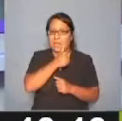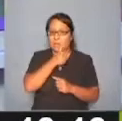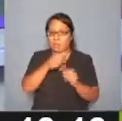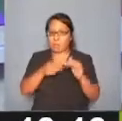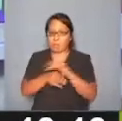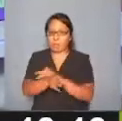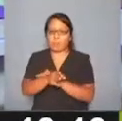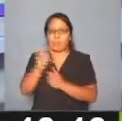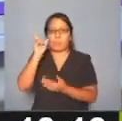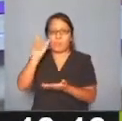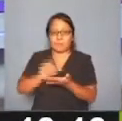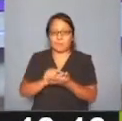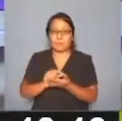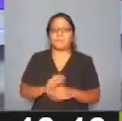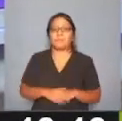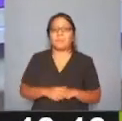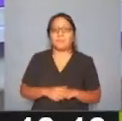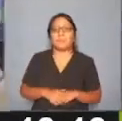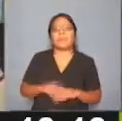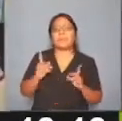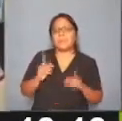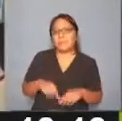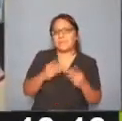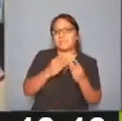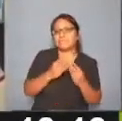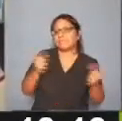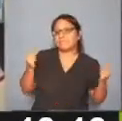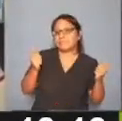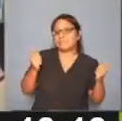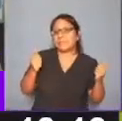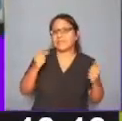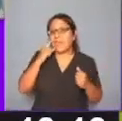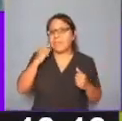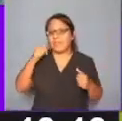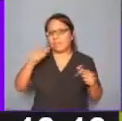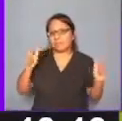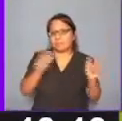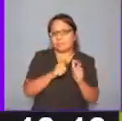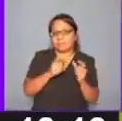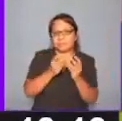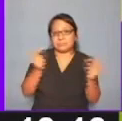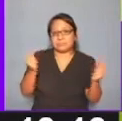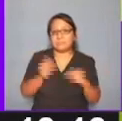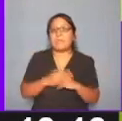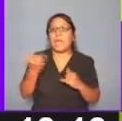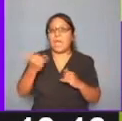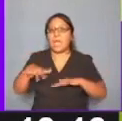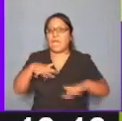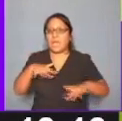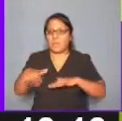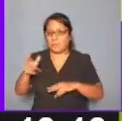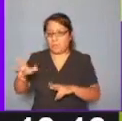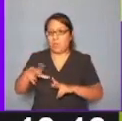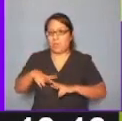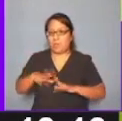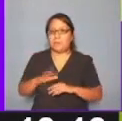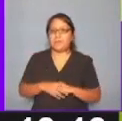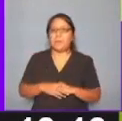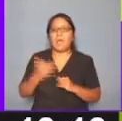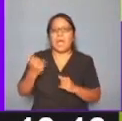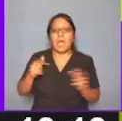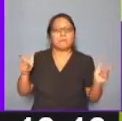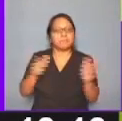de la provincia, en lo que también es el desenlace de la jornada de hoy, teniendo en cuenta que hubo actividad, como dijiste, a través de una